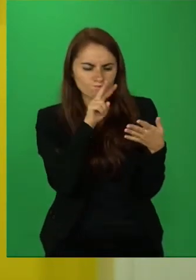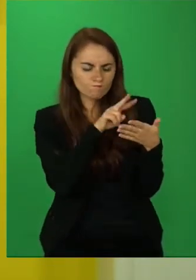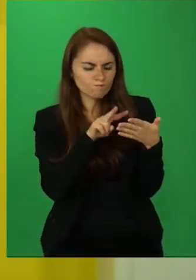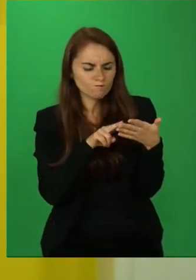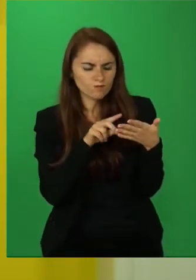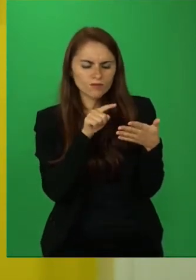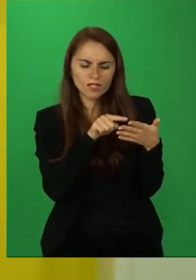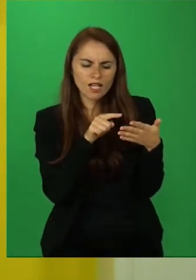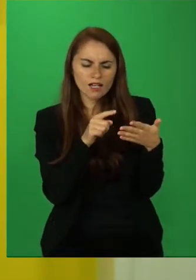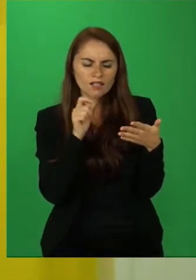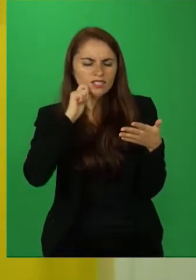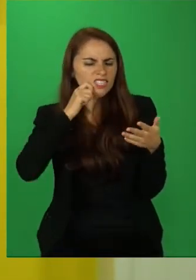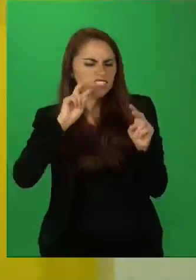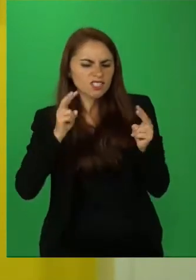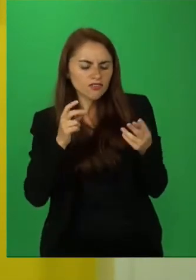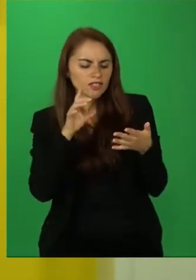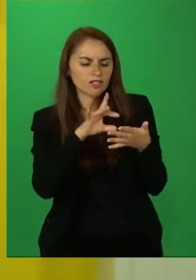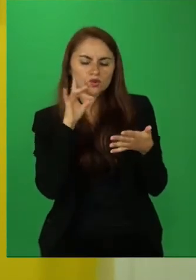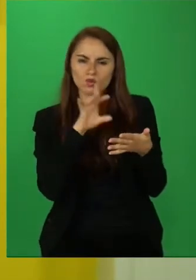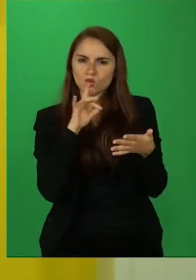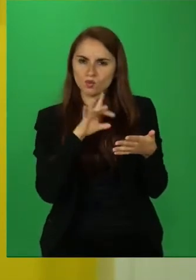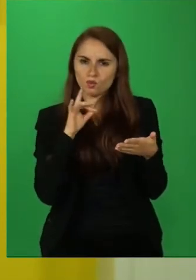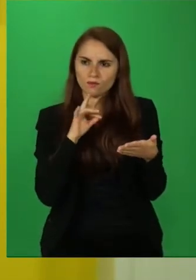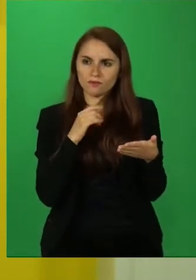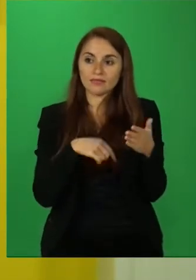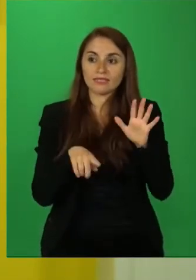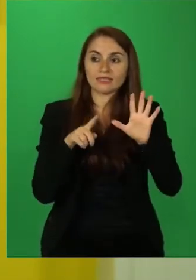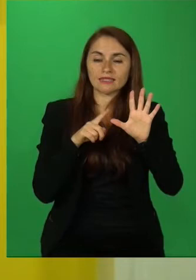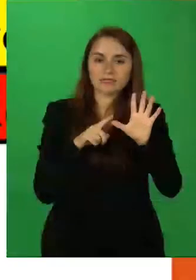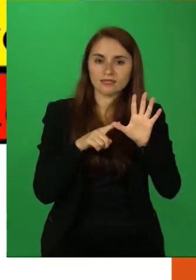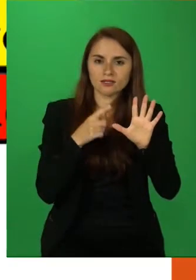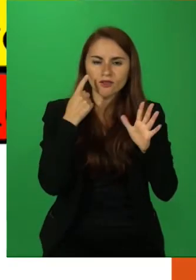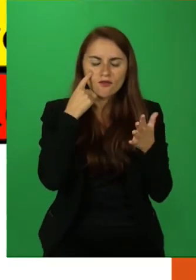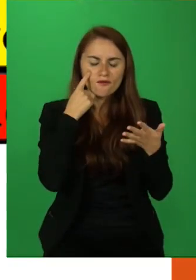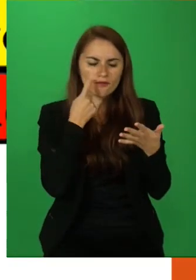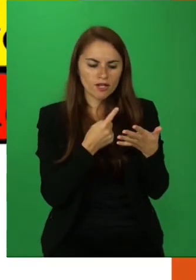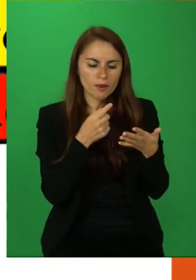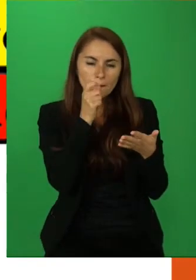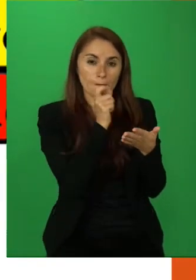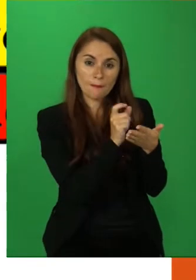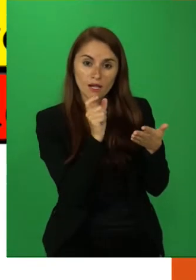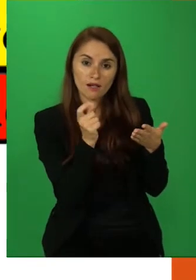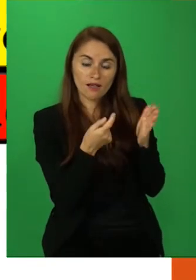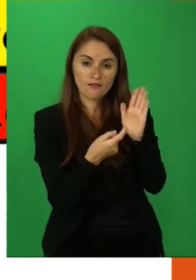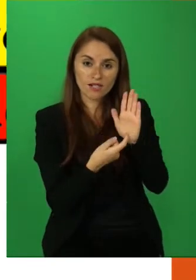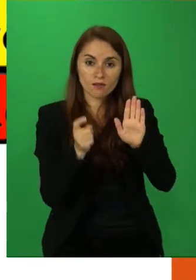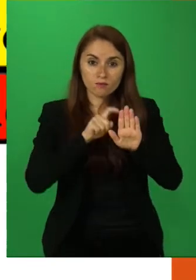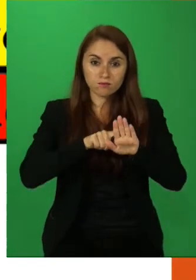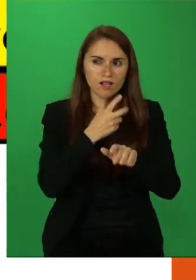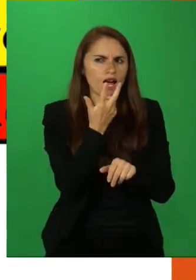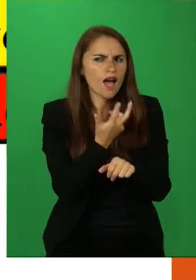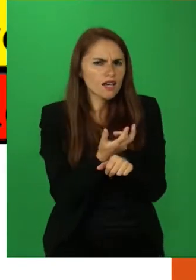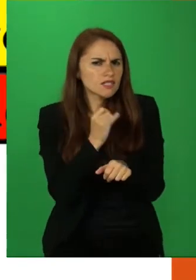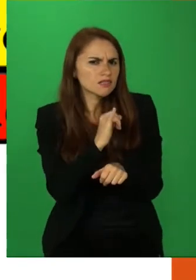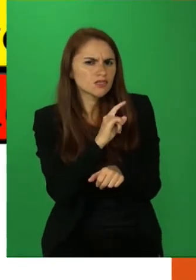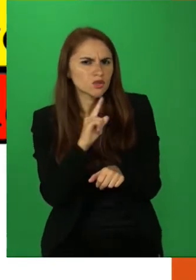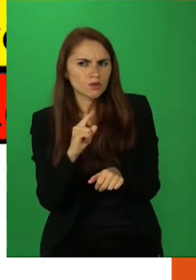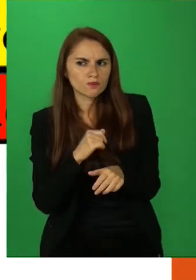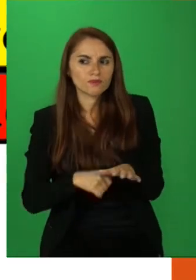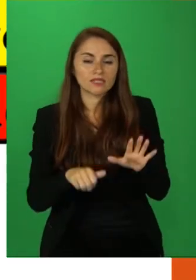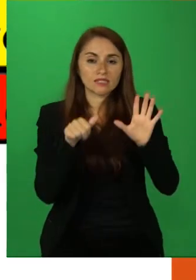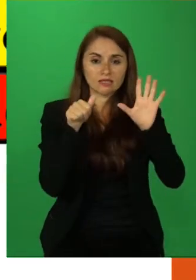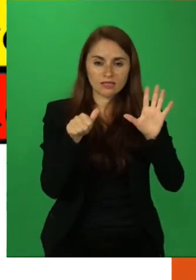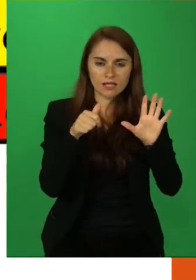de conclusiones. 5, ve si hay uso metafórico de las palabras. Y 6, la actitud del